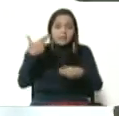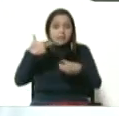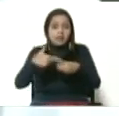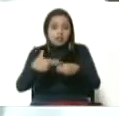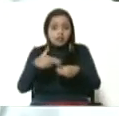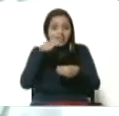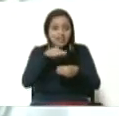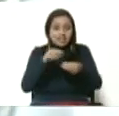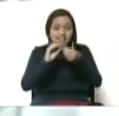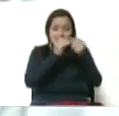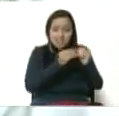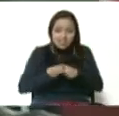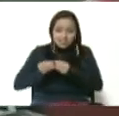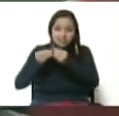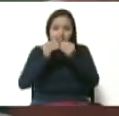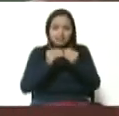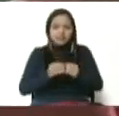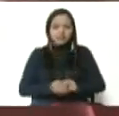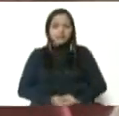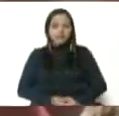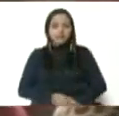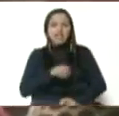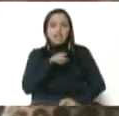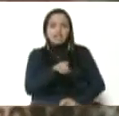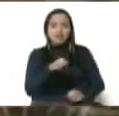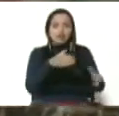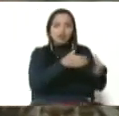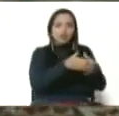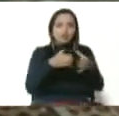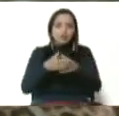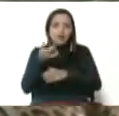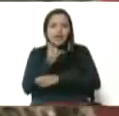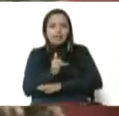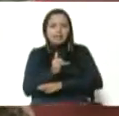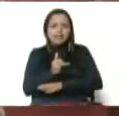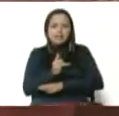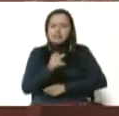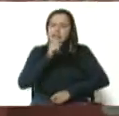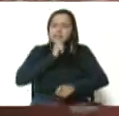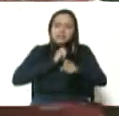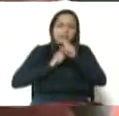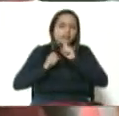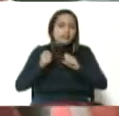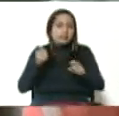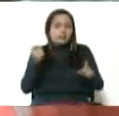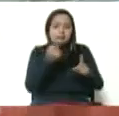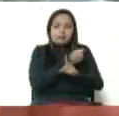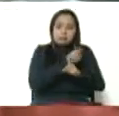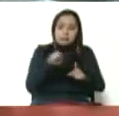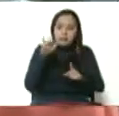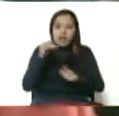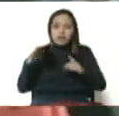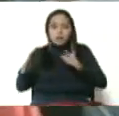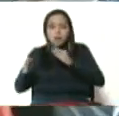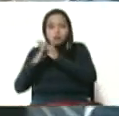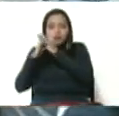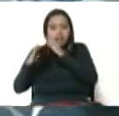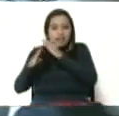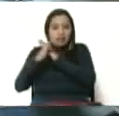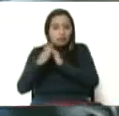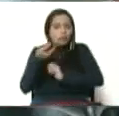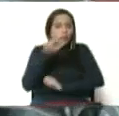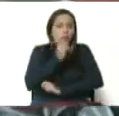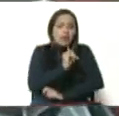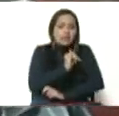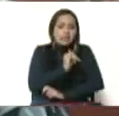allí se fabrica. Es un sector que ha sido duramente golpeado por las sanciones, que ha sido